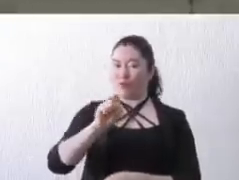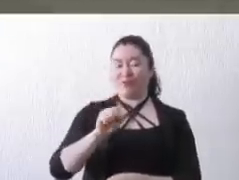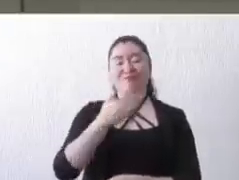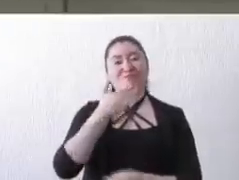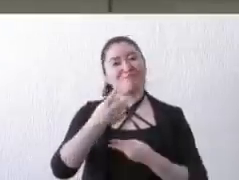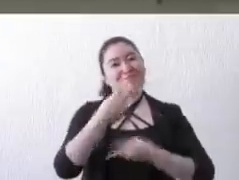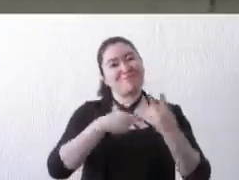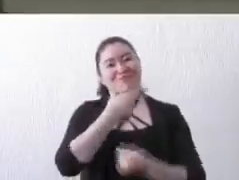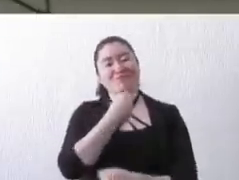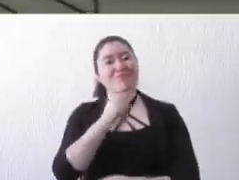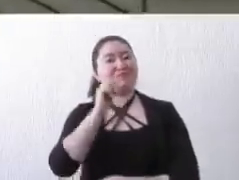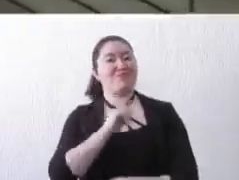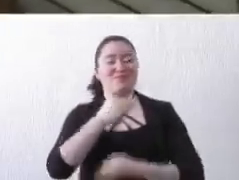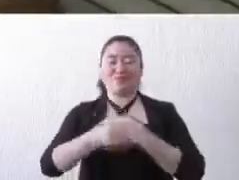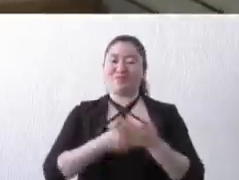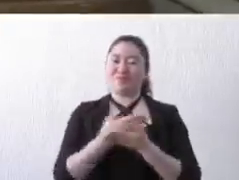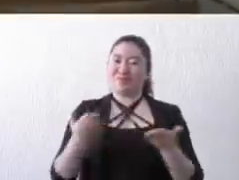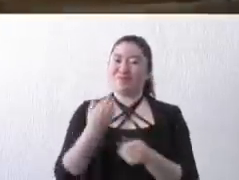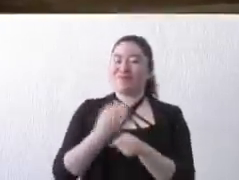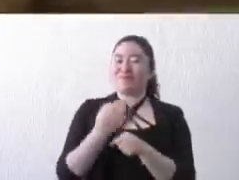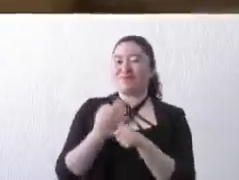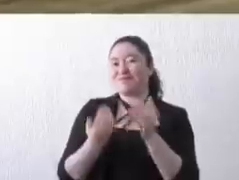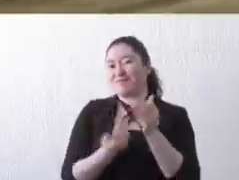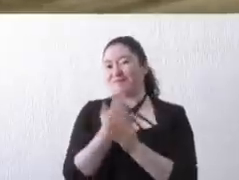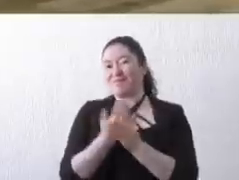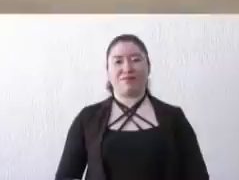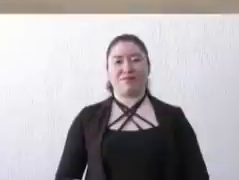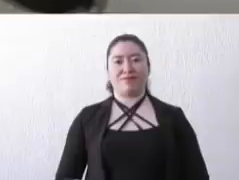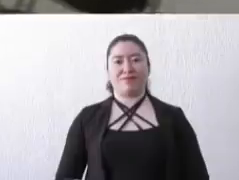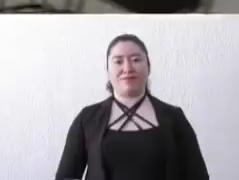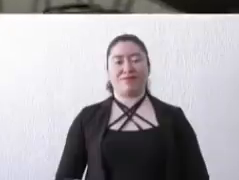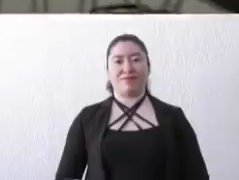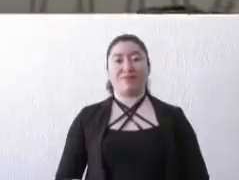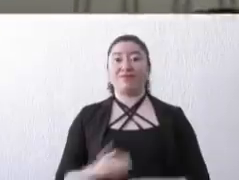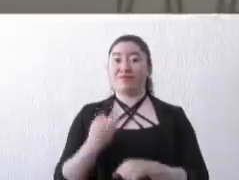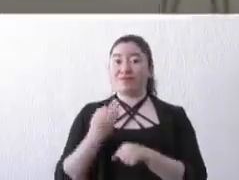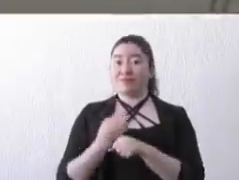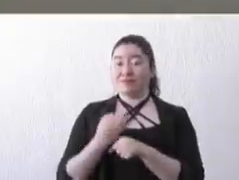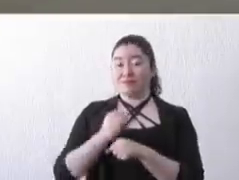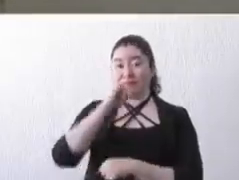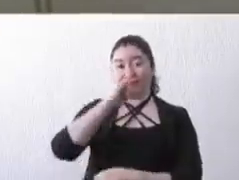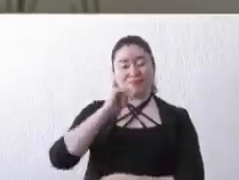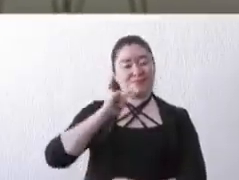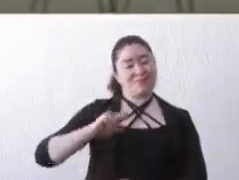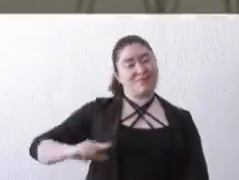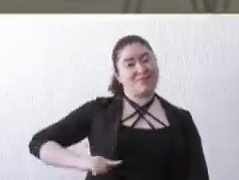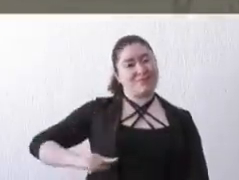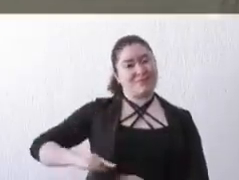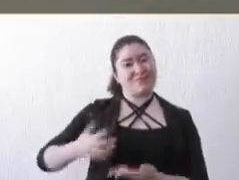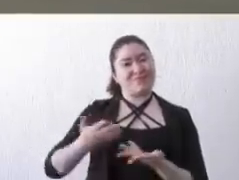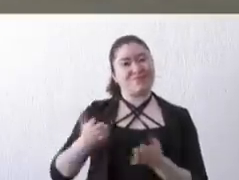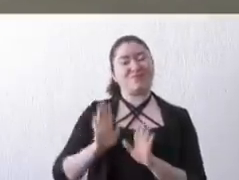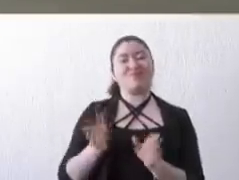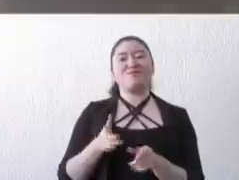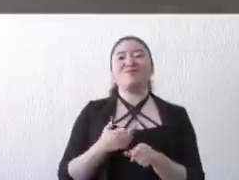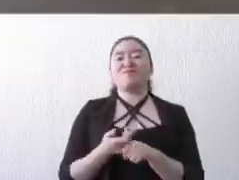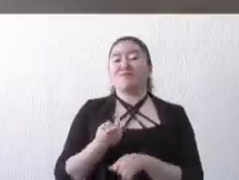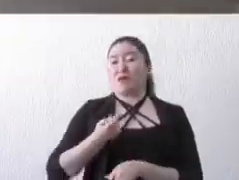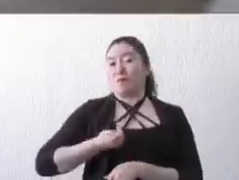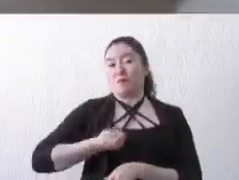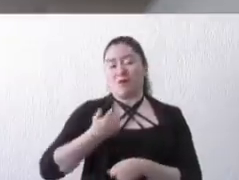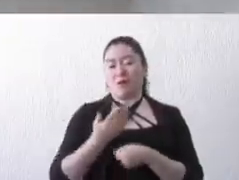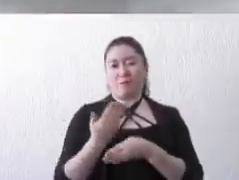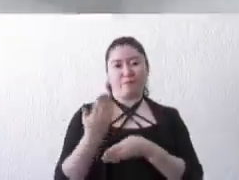en esta mañana al Faro Cosmos. En estos momentos la jefa de gobierno realiza el primer